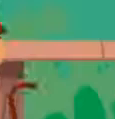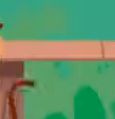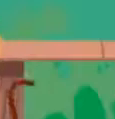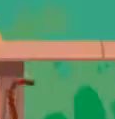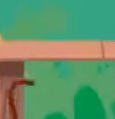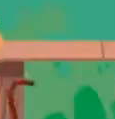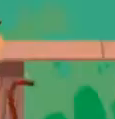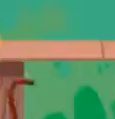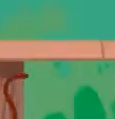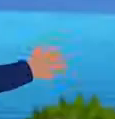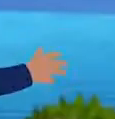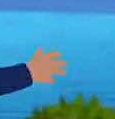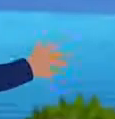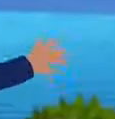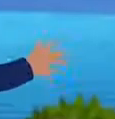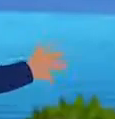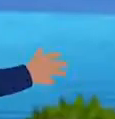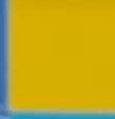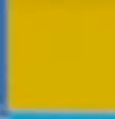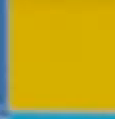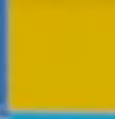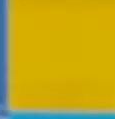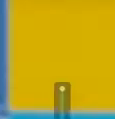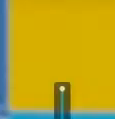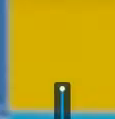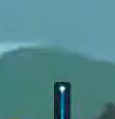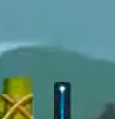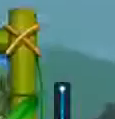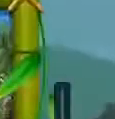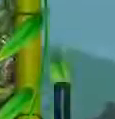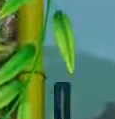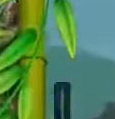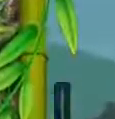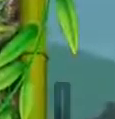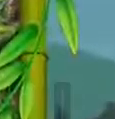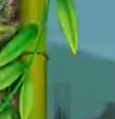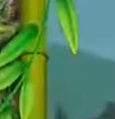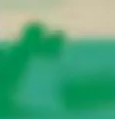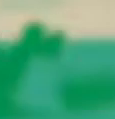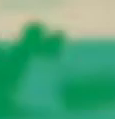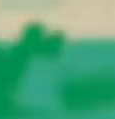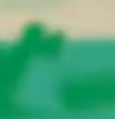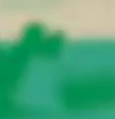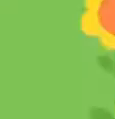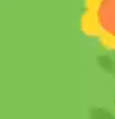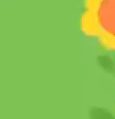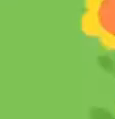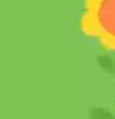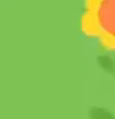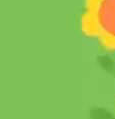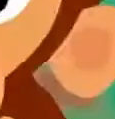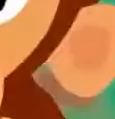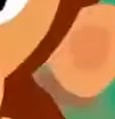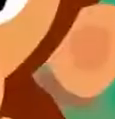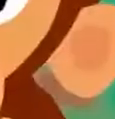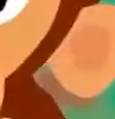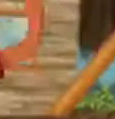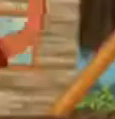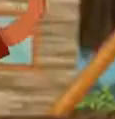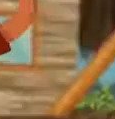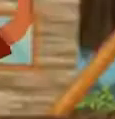Las lenguas originarias son la expresión de una identidad.